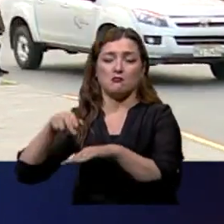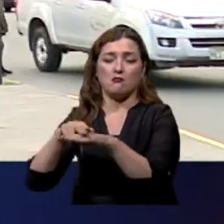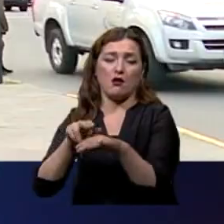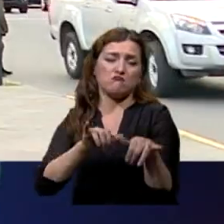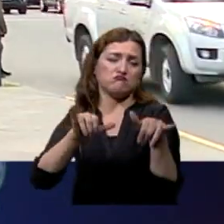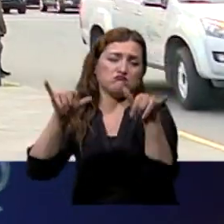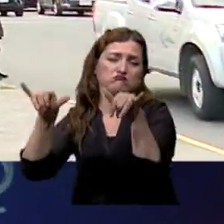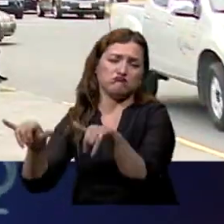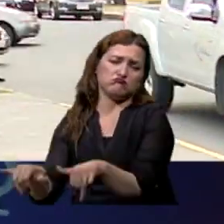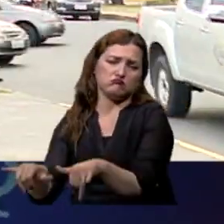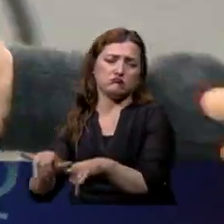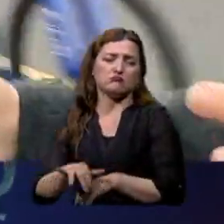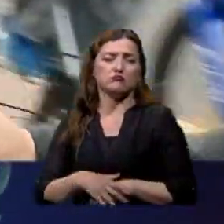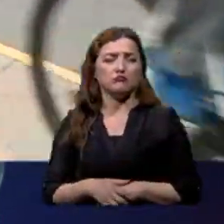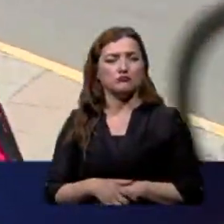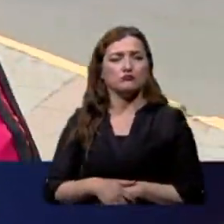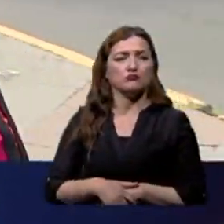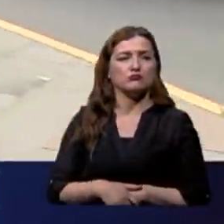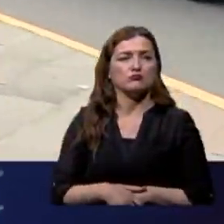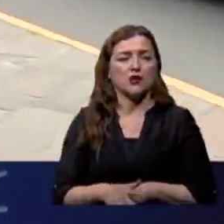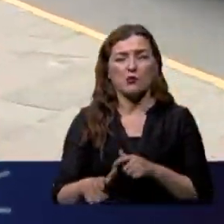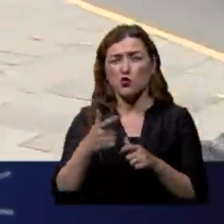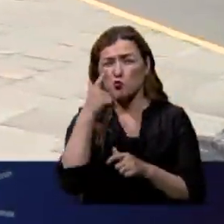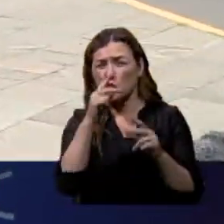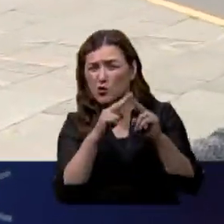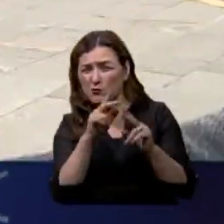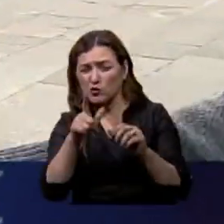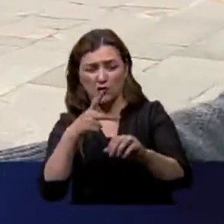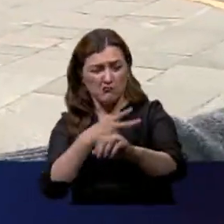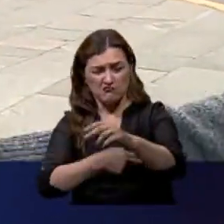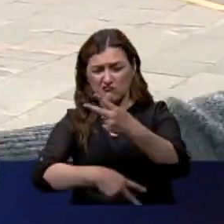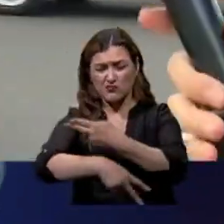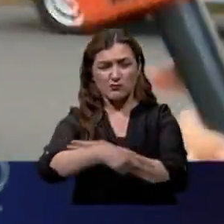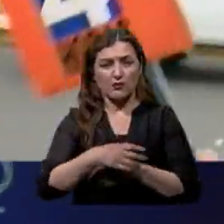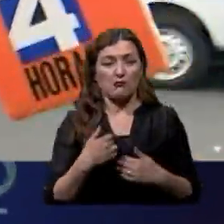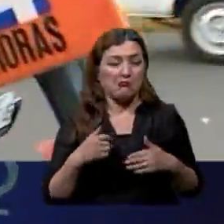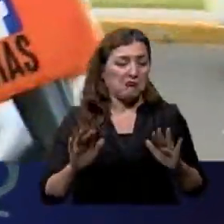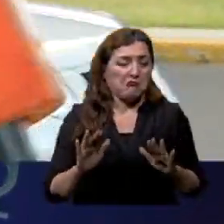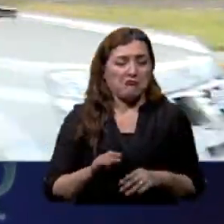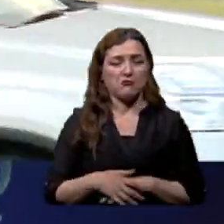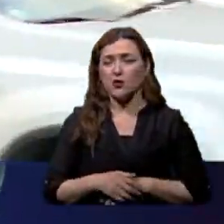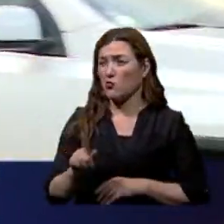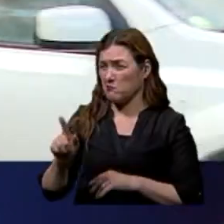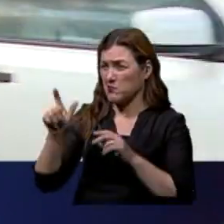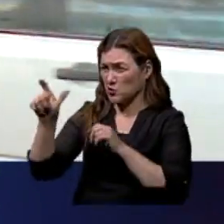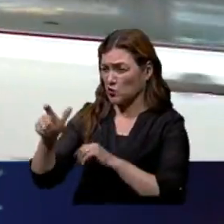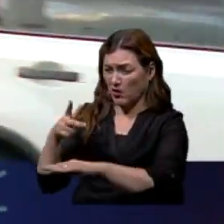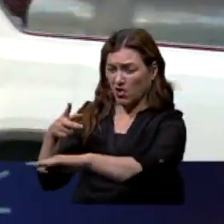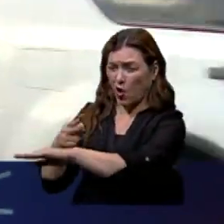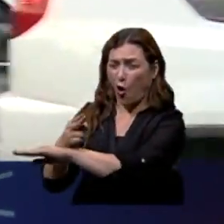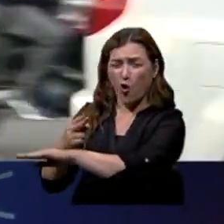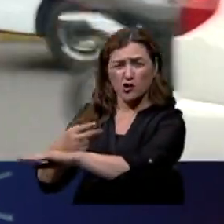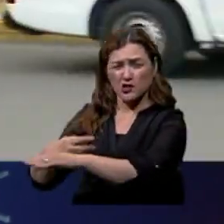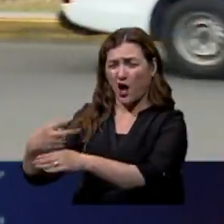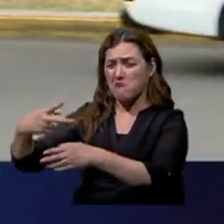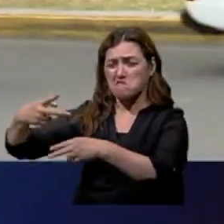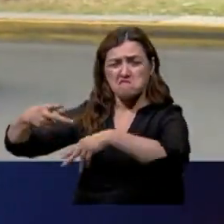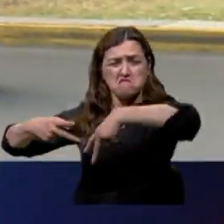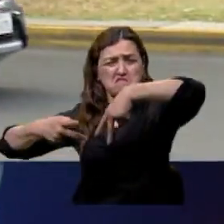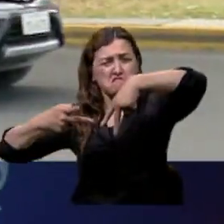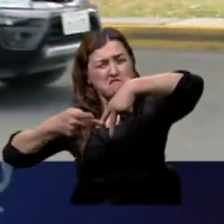o tratarlo igual y... Personas que hayan sufrido amputación. No, la verdad. Si conoces a alguna persona que haya sufrido de alguna